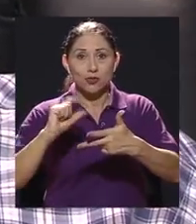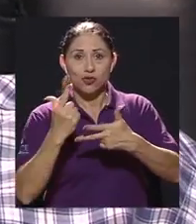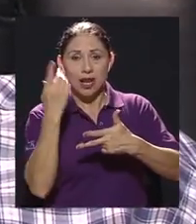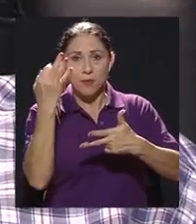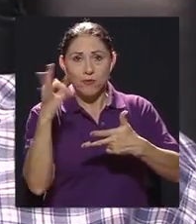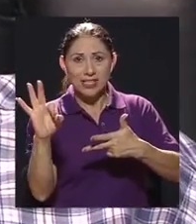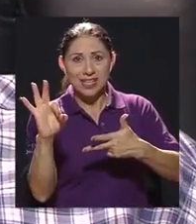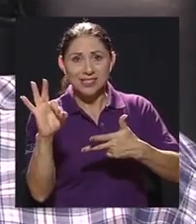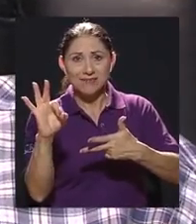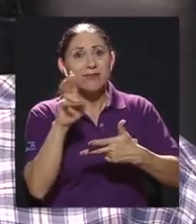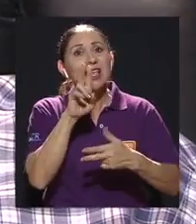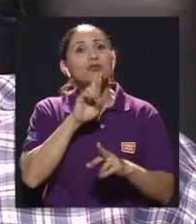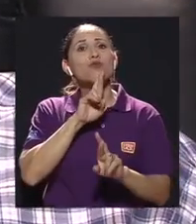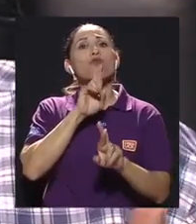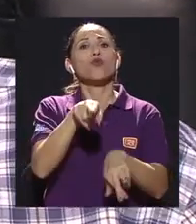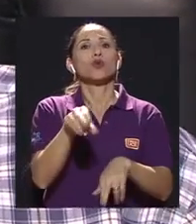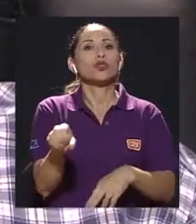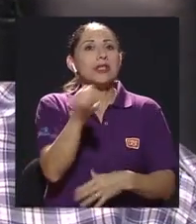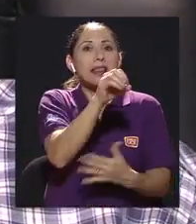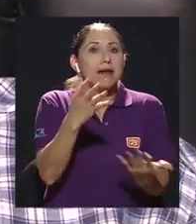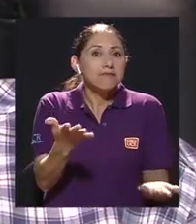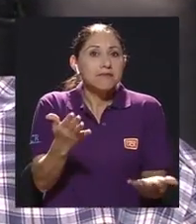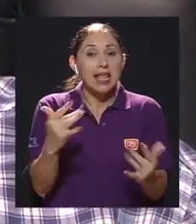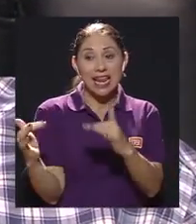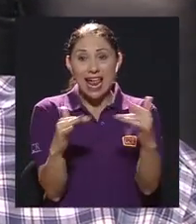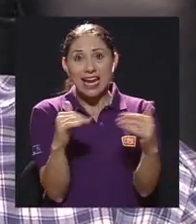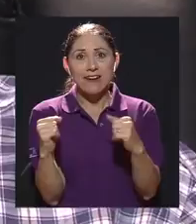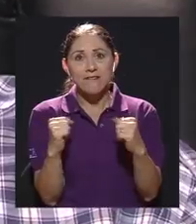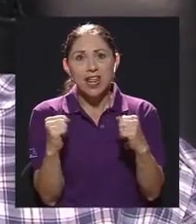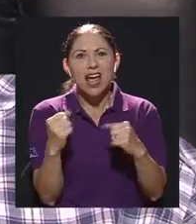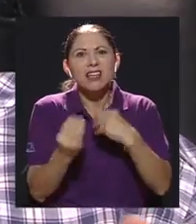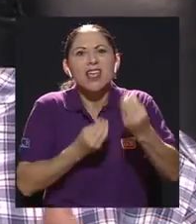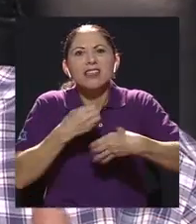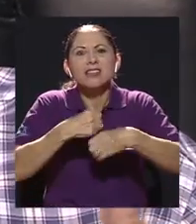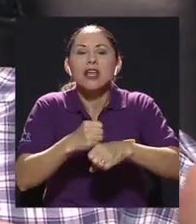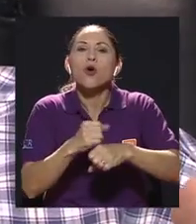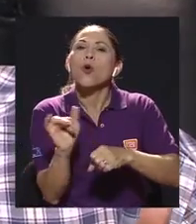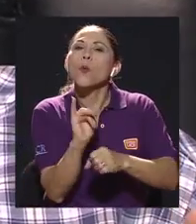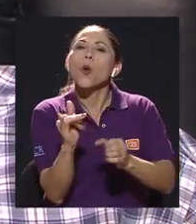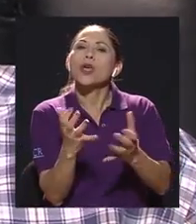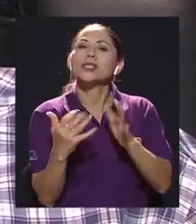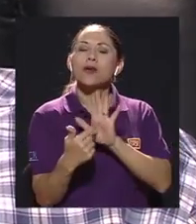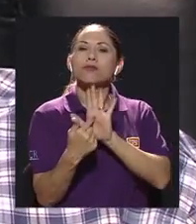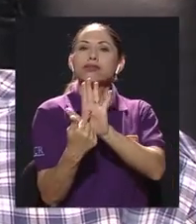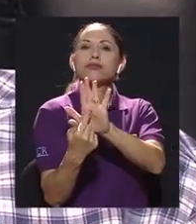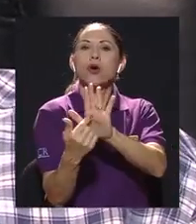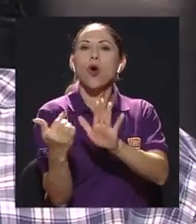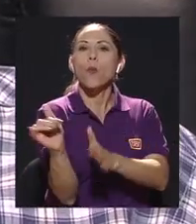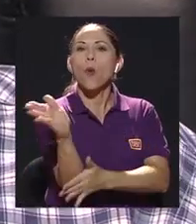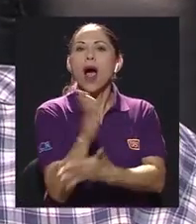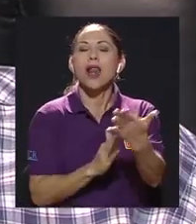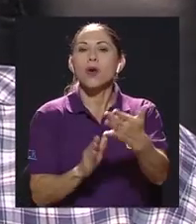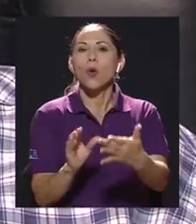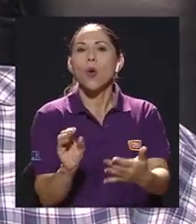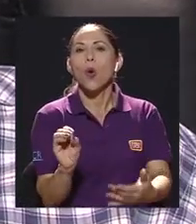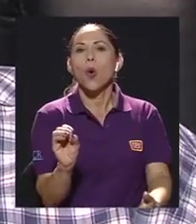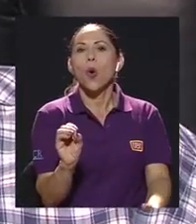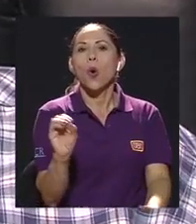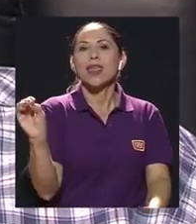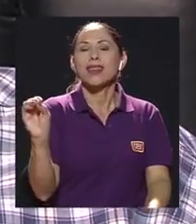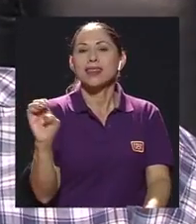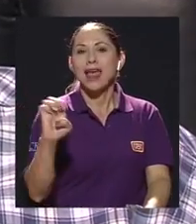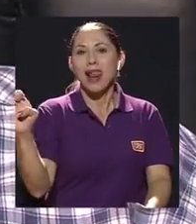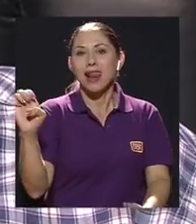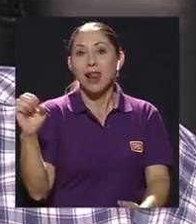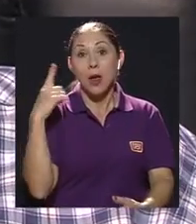un típico producto occidental. Durante la Guerra Fría lo quisieron presentar como una cuestión oriental porque, bueno, en el